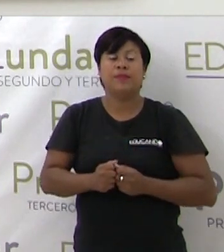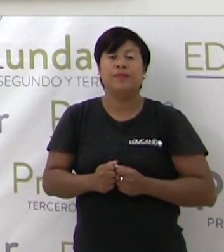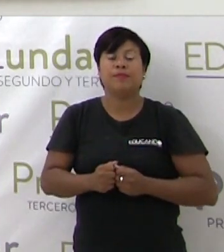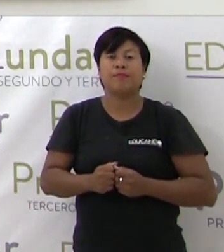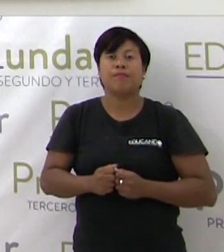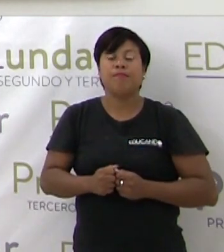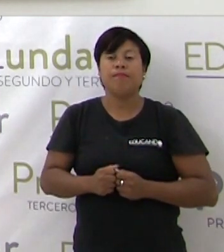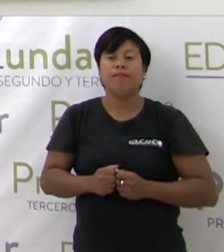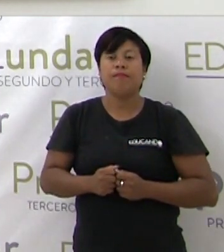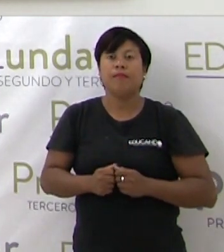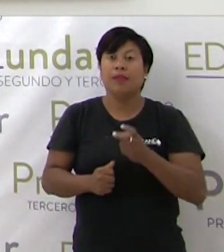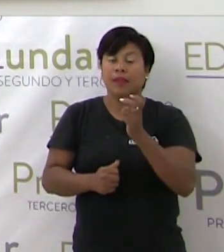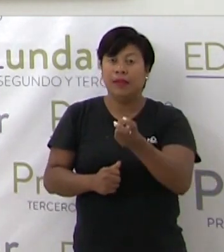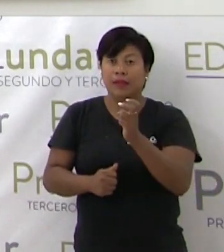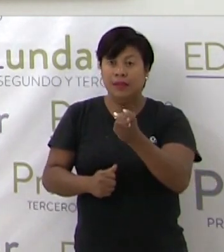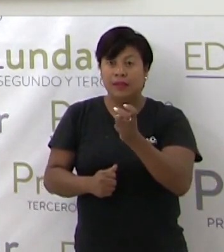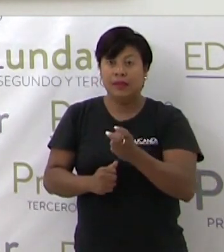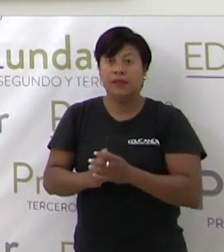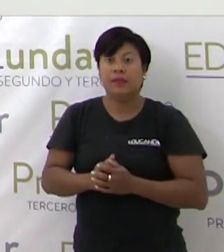este